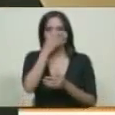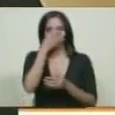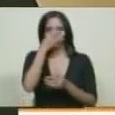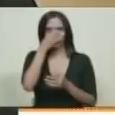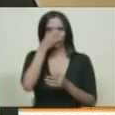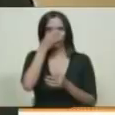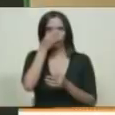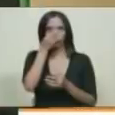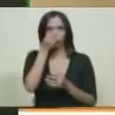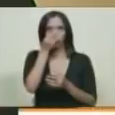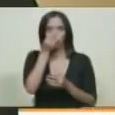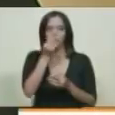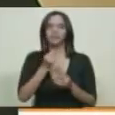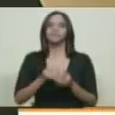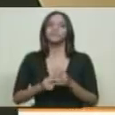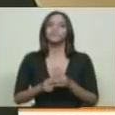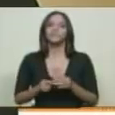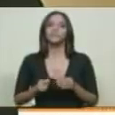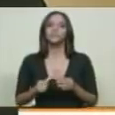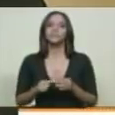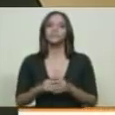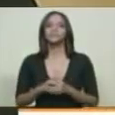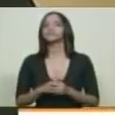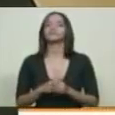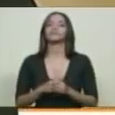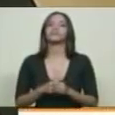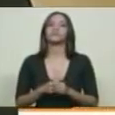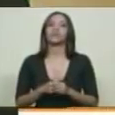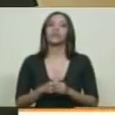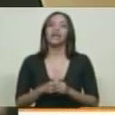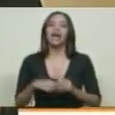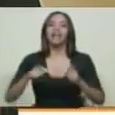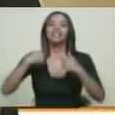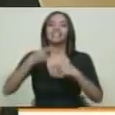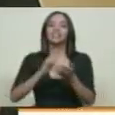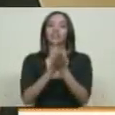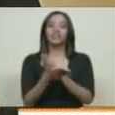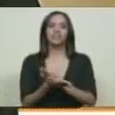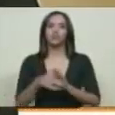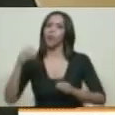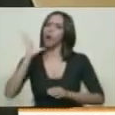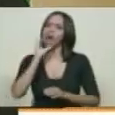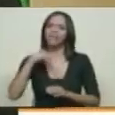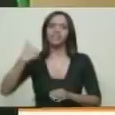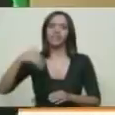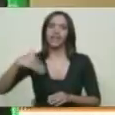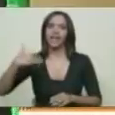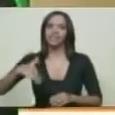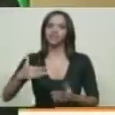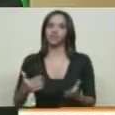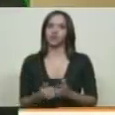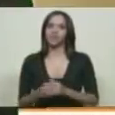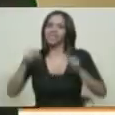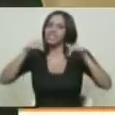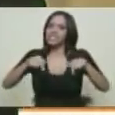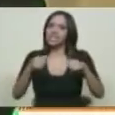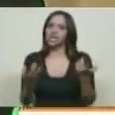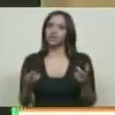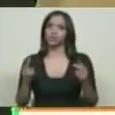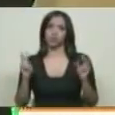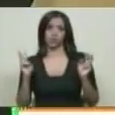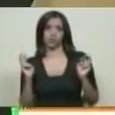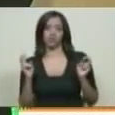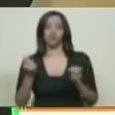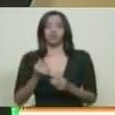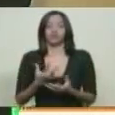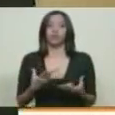siguiente estaba vacío como este y como todos. Eso no hay derecho. Pero es que eso no es una casualidad. No es que la